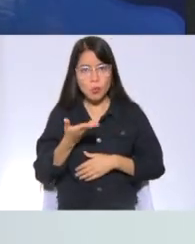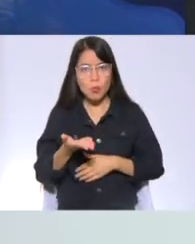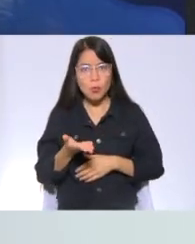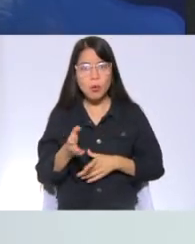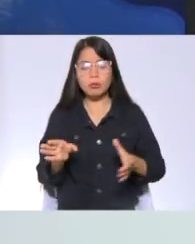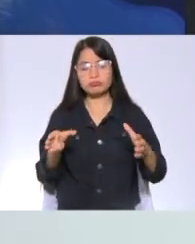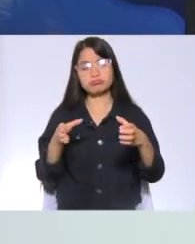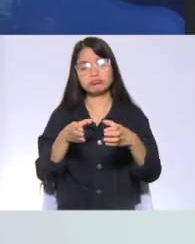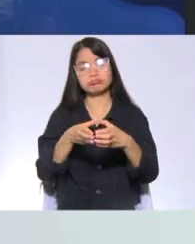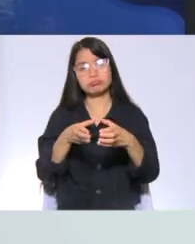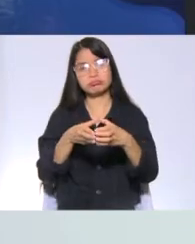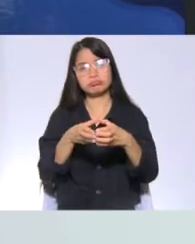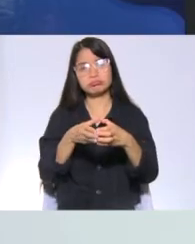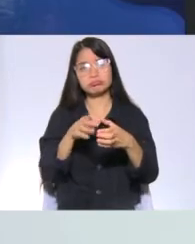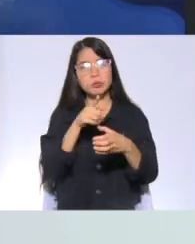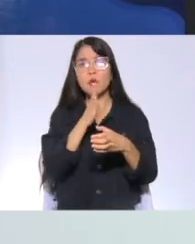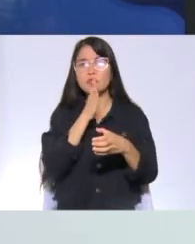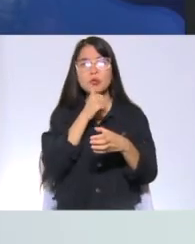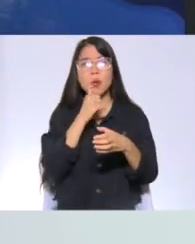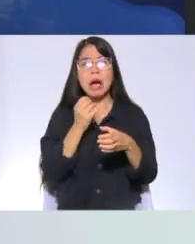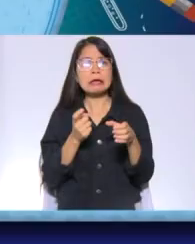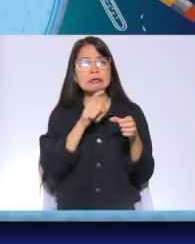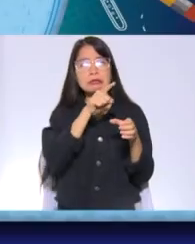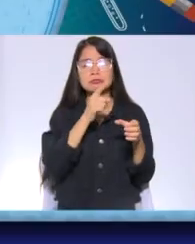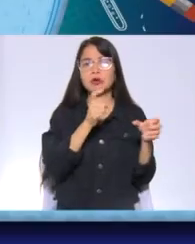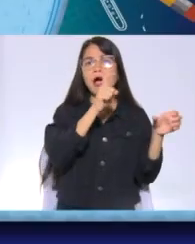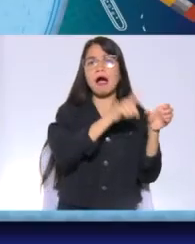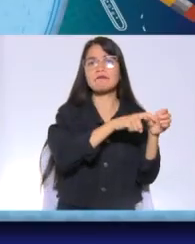estaríamos hablando de un grupo informal de deporte.